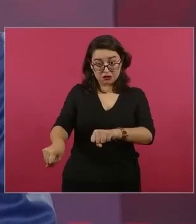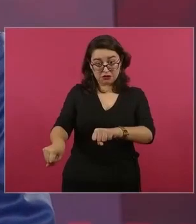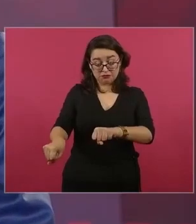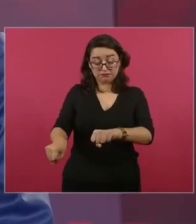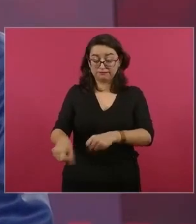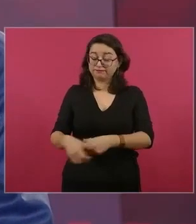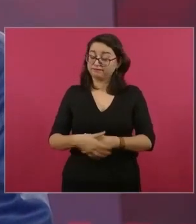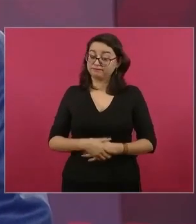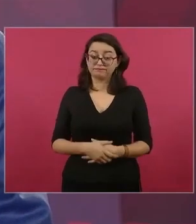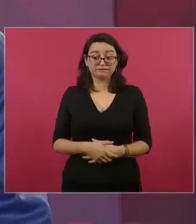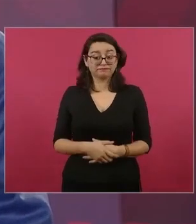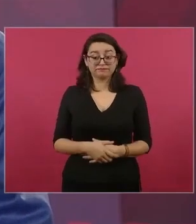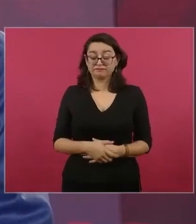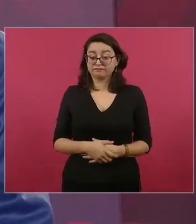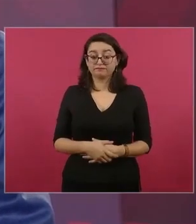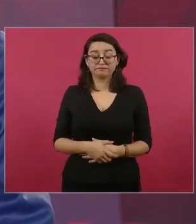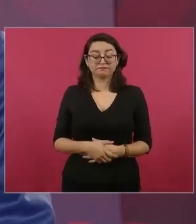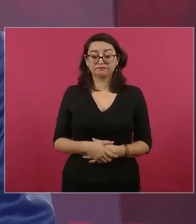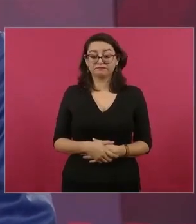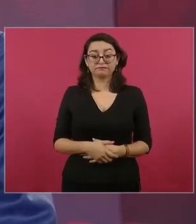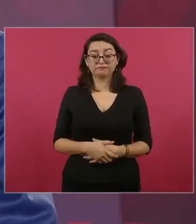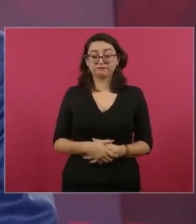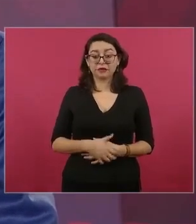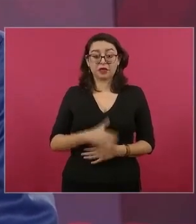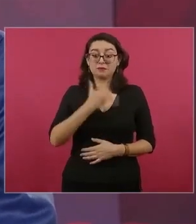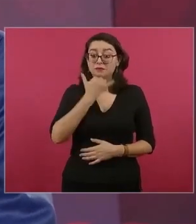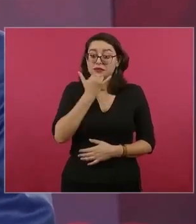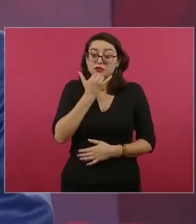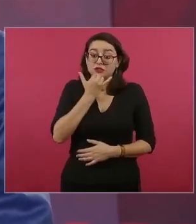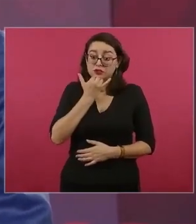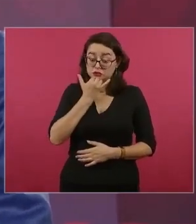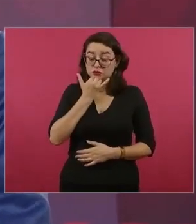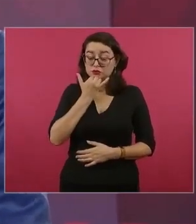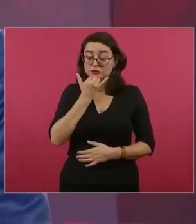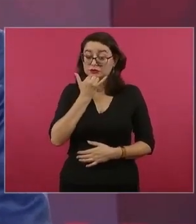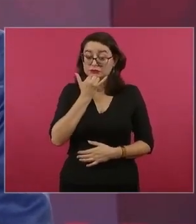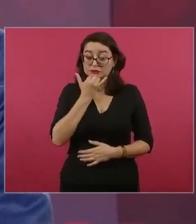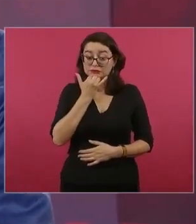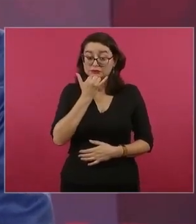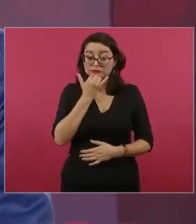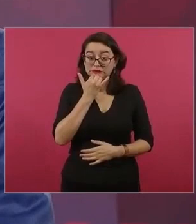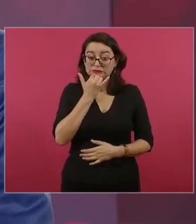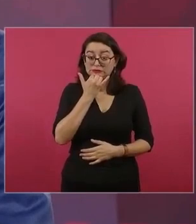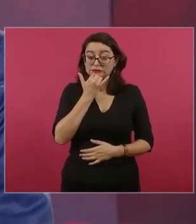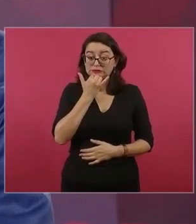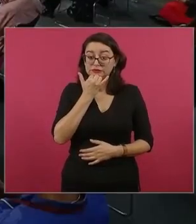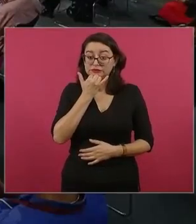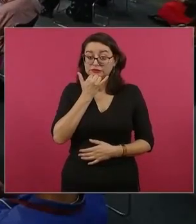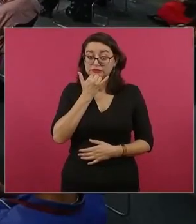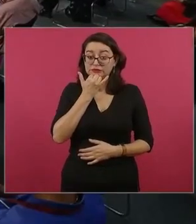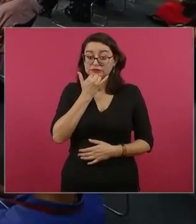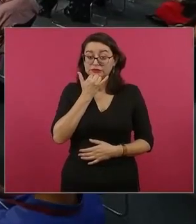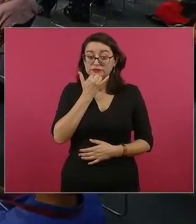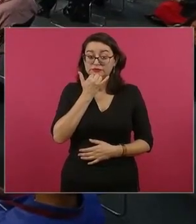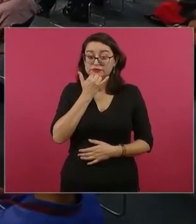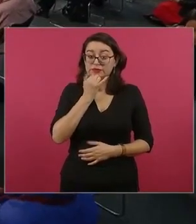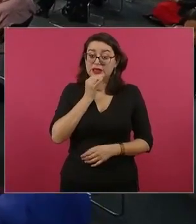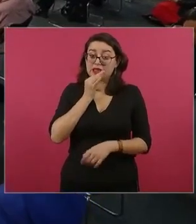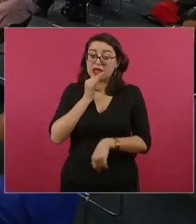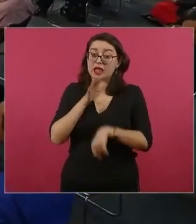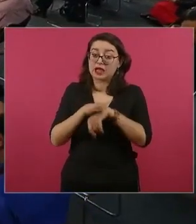que nos ayudan este si tenemos